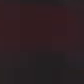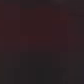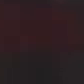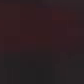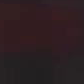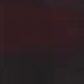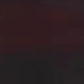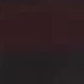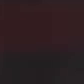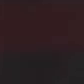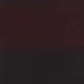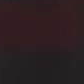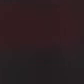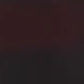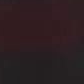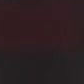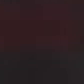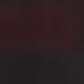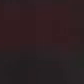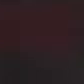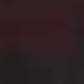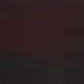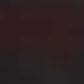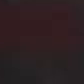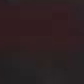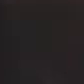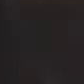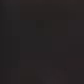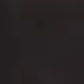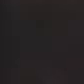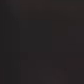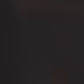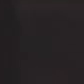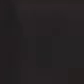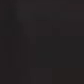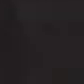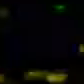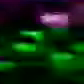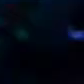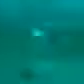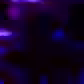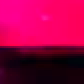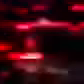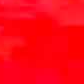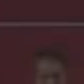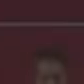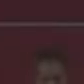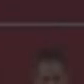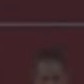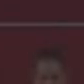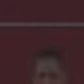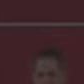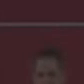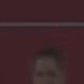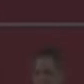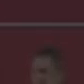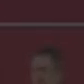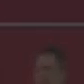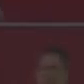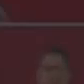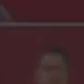Conacyt y que no han rendido cuentas como se le exige a cualquier investigador de las empresas públicas. Están muy